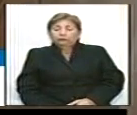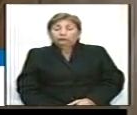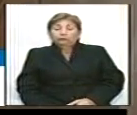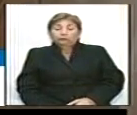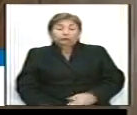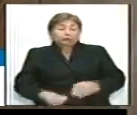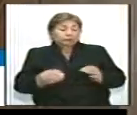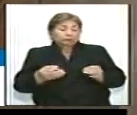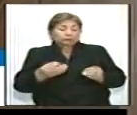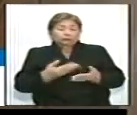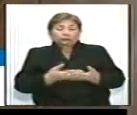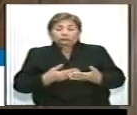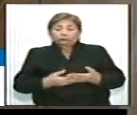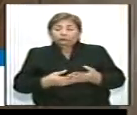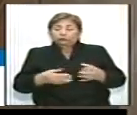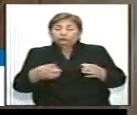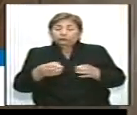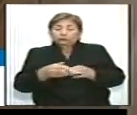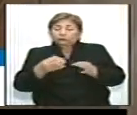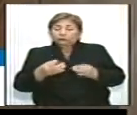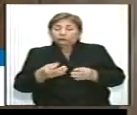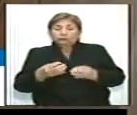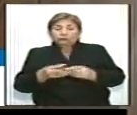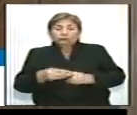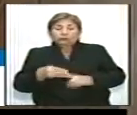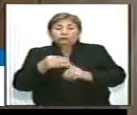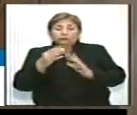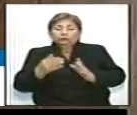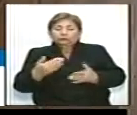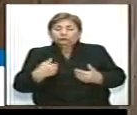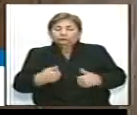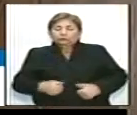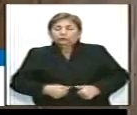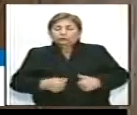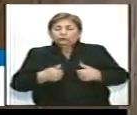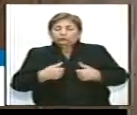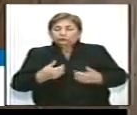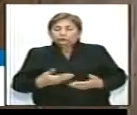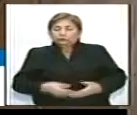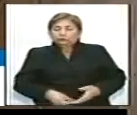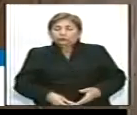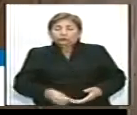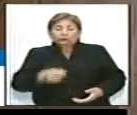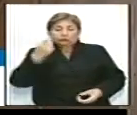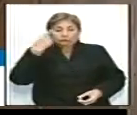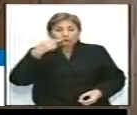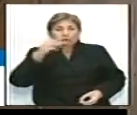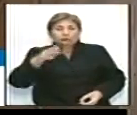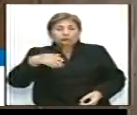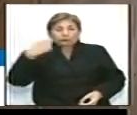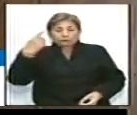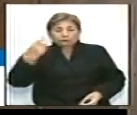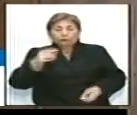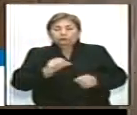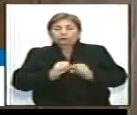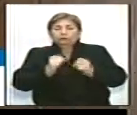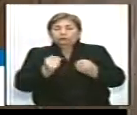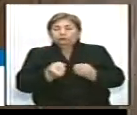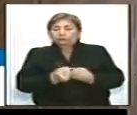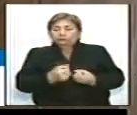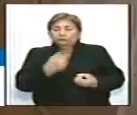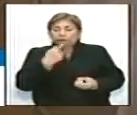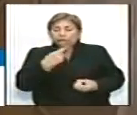teniendo en consideración la coyuntura especial en la cual estamos viviendo, que para la próxima sesión